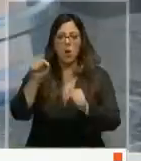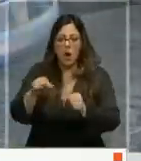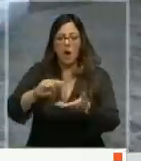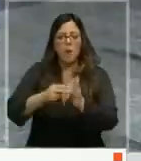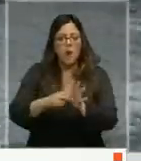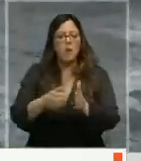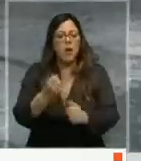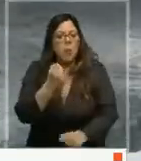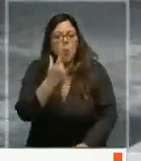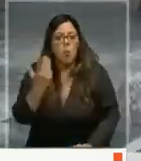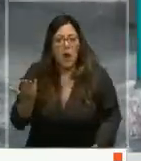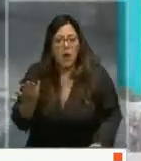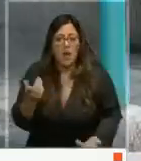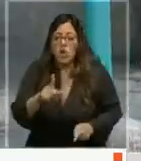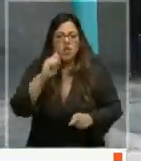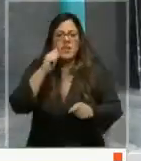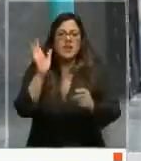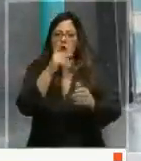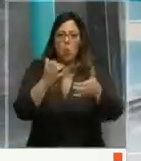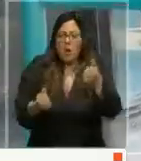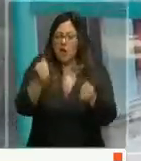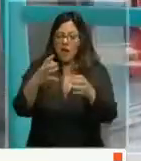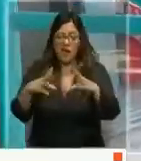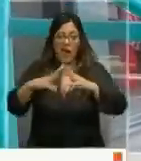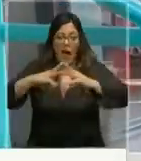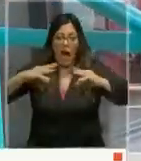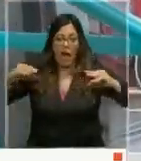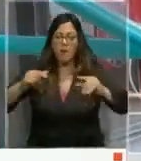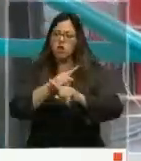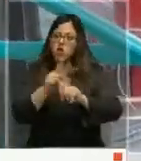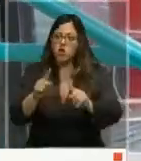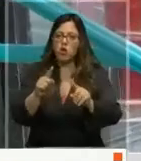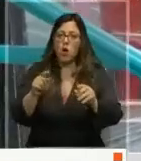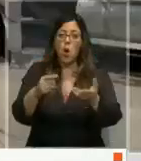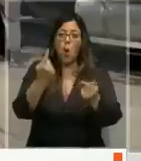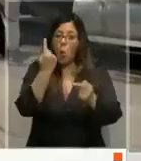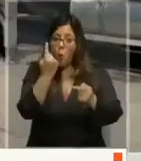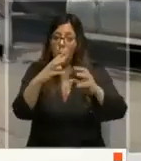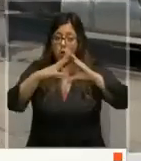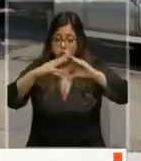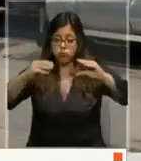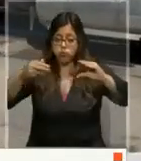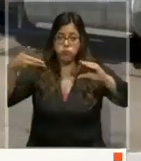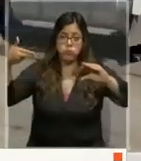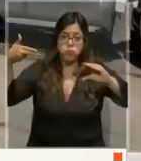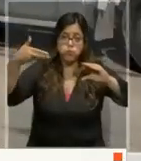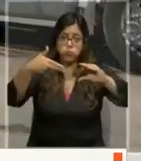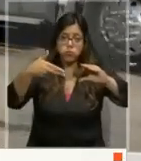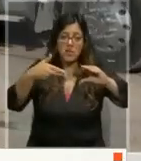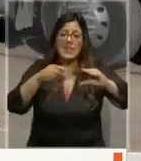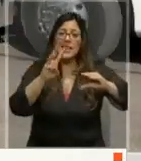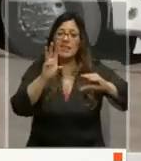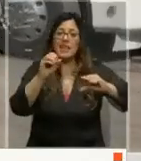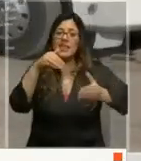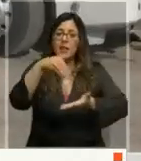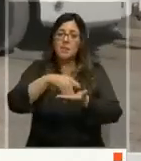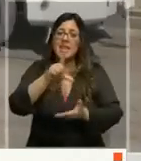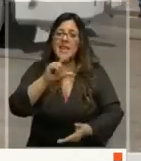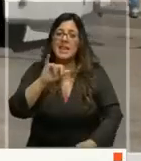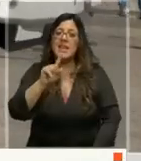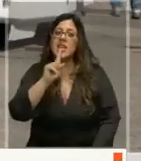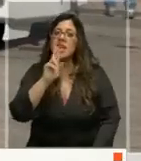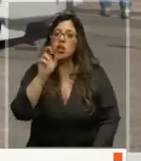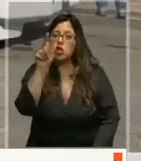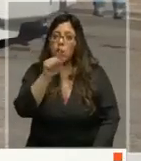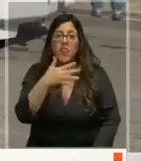problemas? Y no es tanto que no hayan camiones, sino que abastecer uno de estos camiones que ustedes ven aquí en pantalla, que tienen 30.000 litros, se demora una